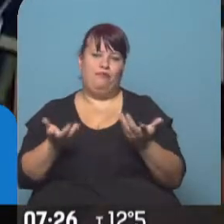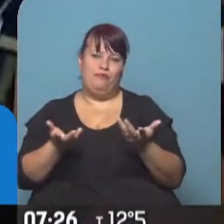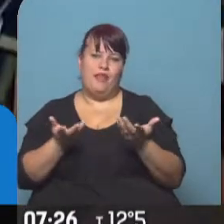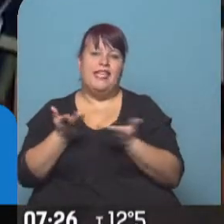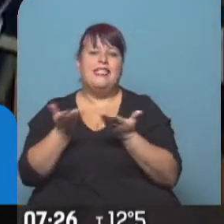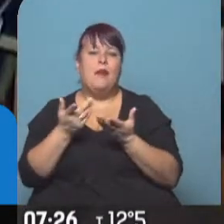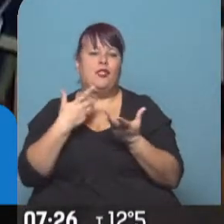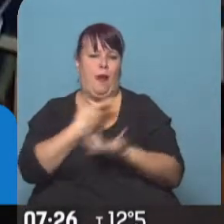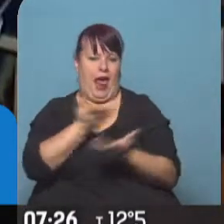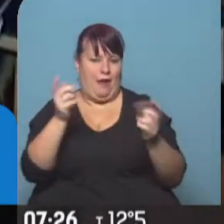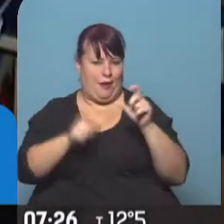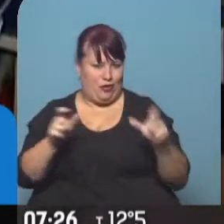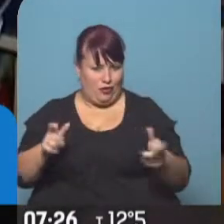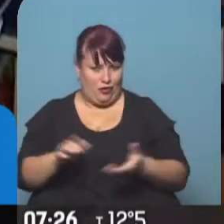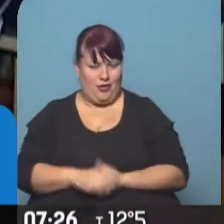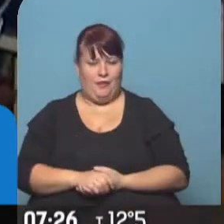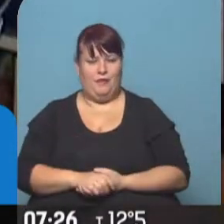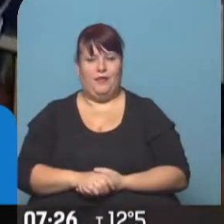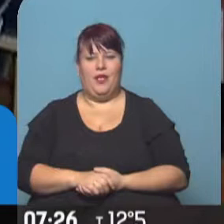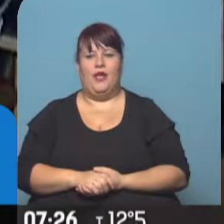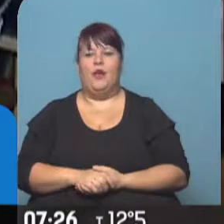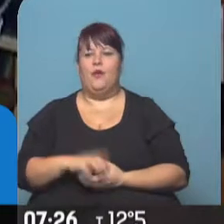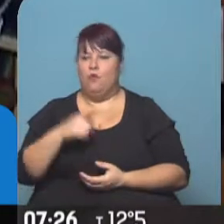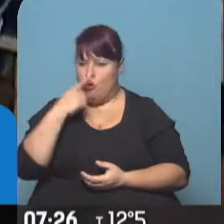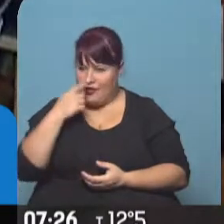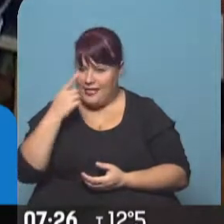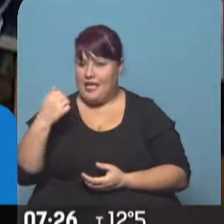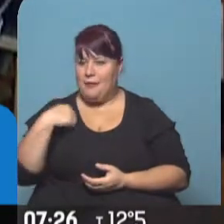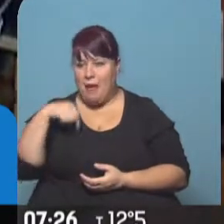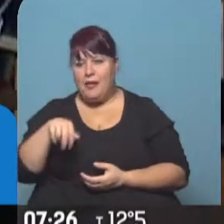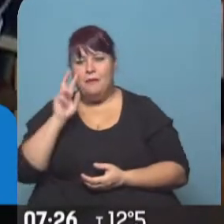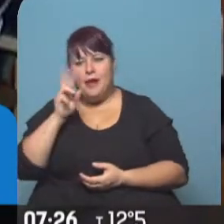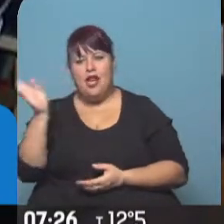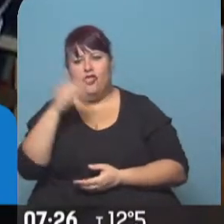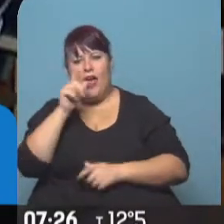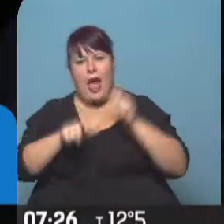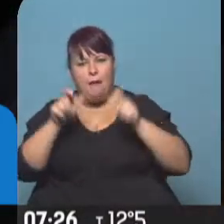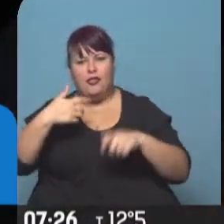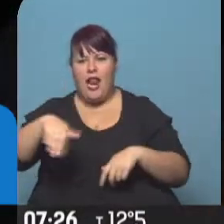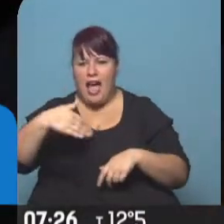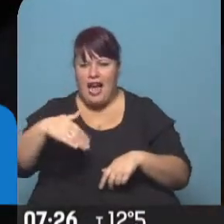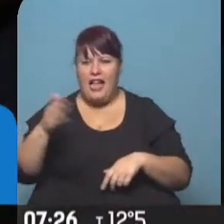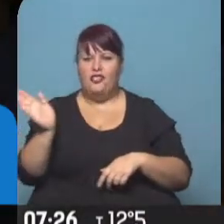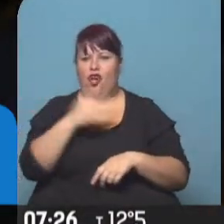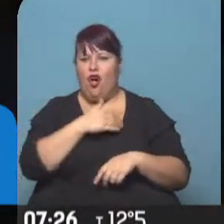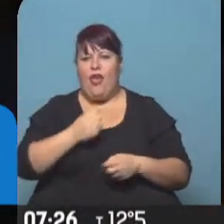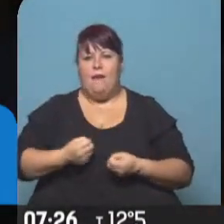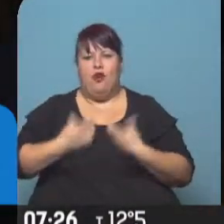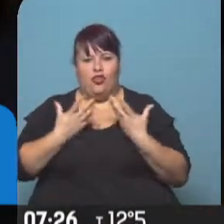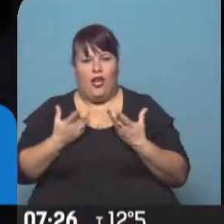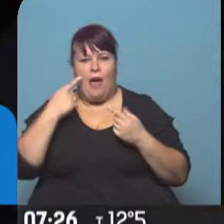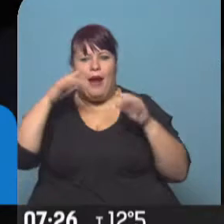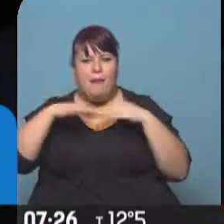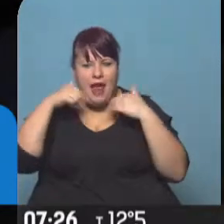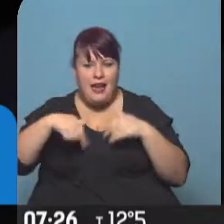un servicio social también. Es muy interesante para mí ver toda la gente en las calles y toda la gente muy emocionada para